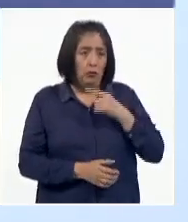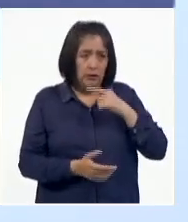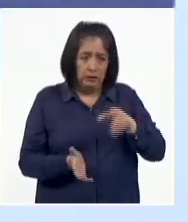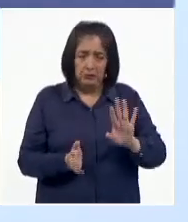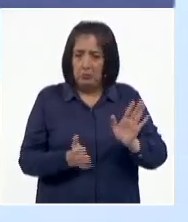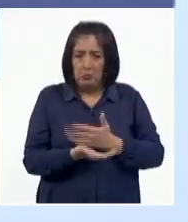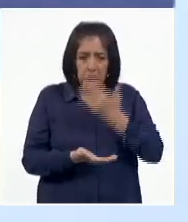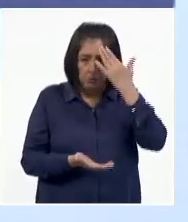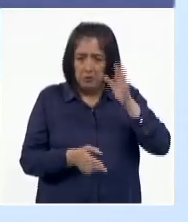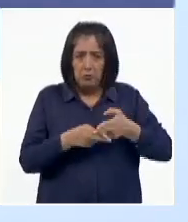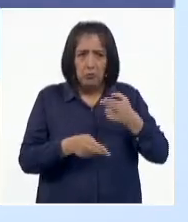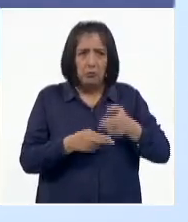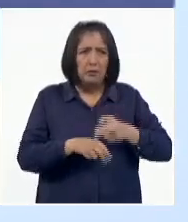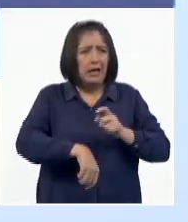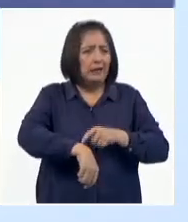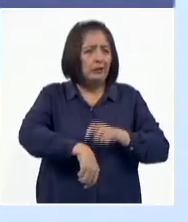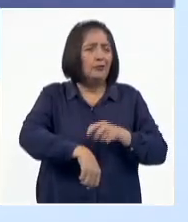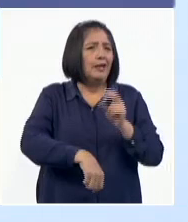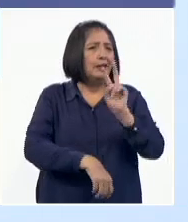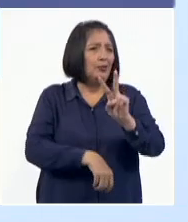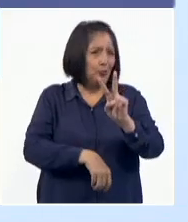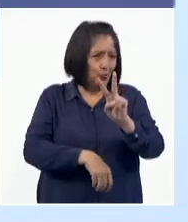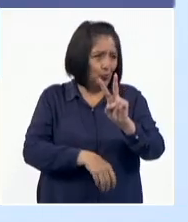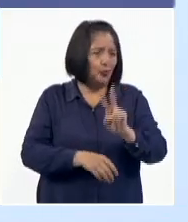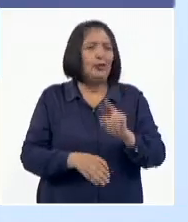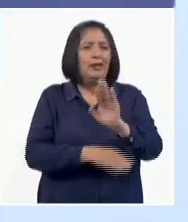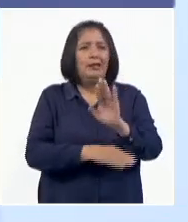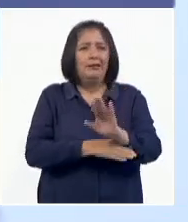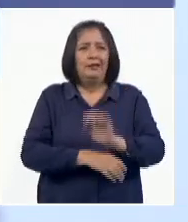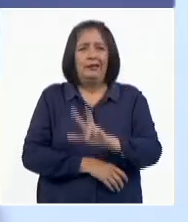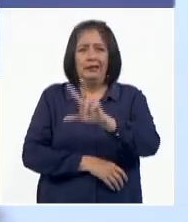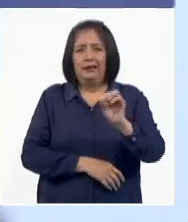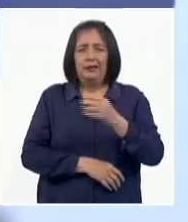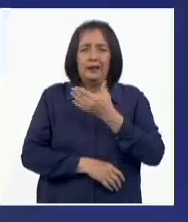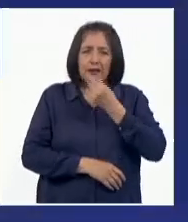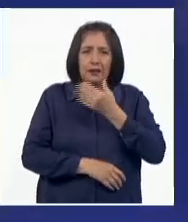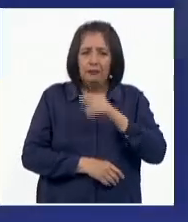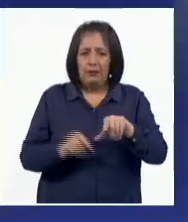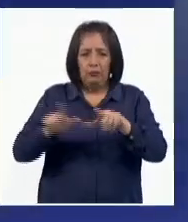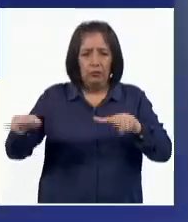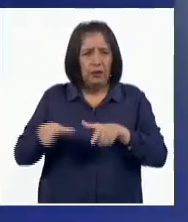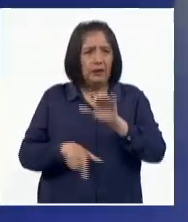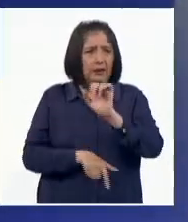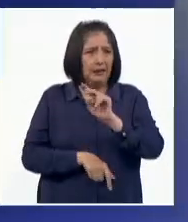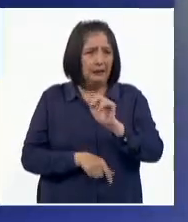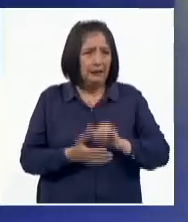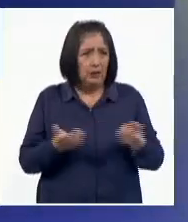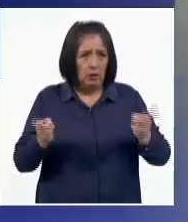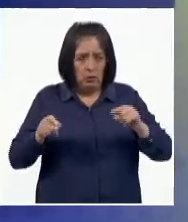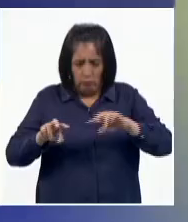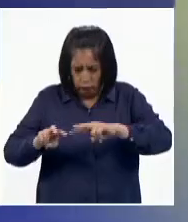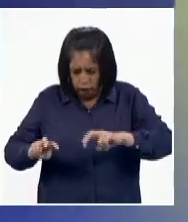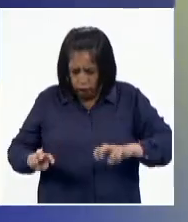como NN, fue a las 14:10 del 30 de diciembre en Canta. En la revisión del cuerpo